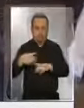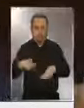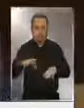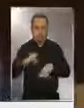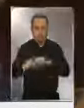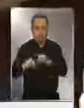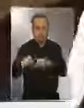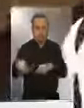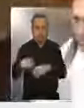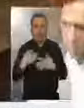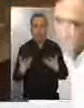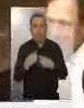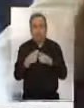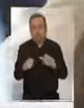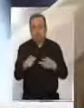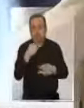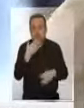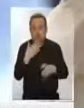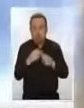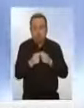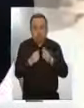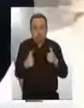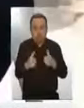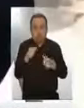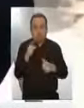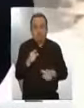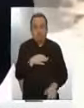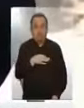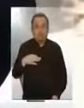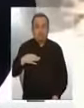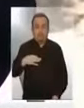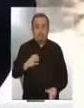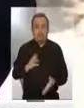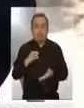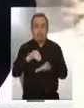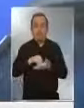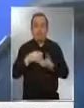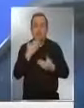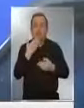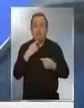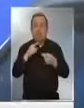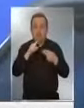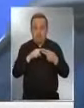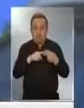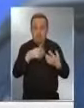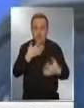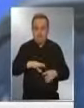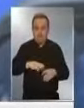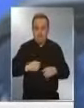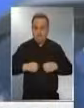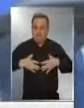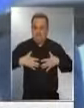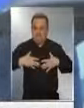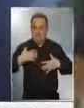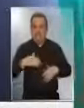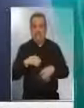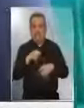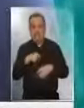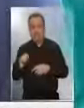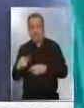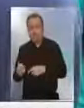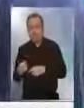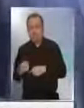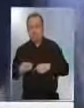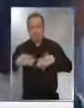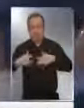positivos. Otra de las razones de su crecimiento es que el MinSal comenzó a sumar los asintomáticos dentro de los casos nuevos en el país. Es por